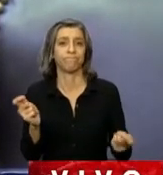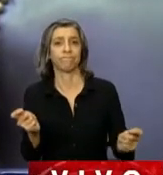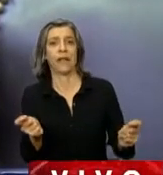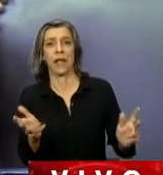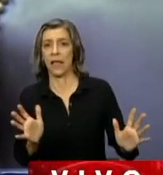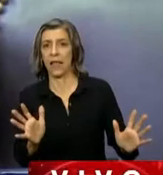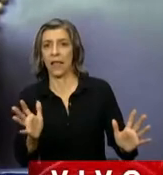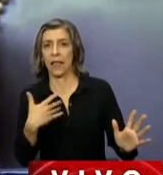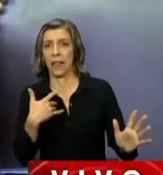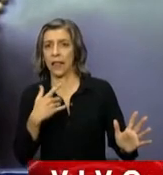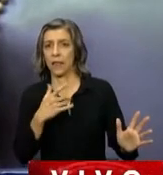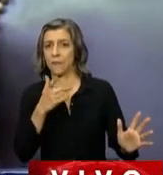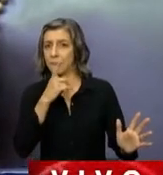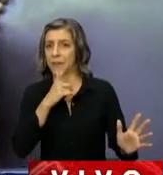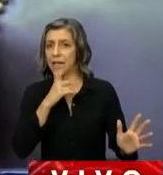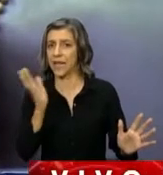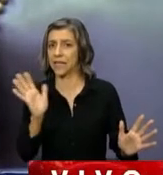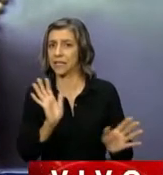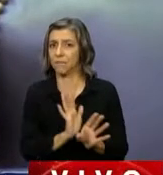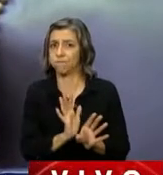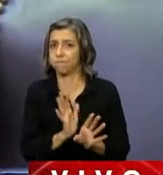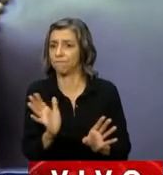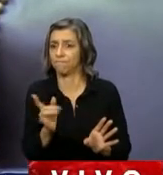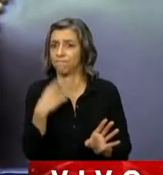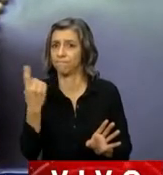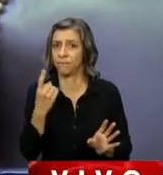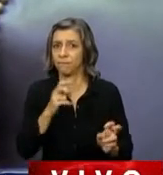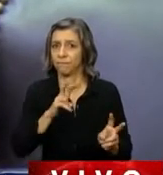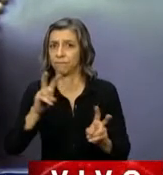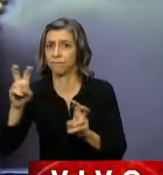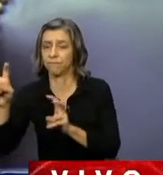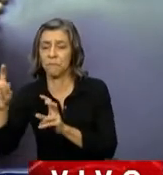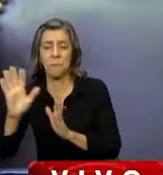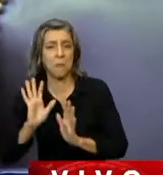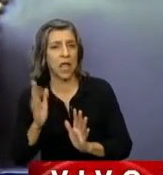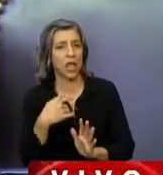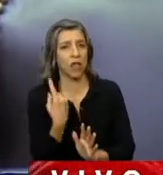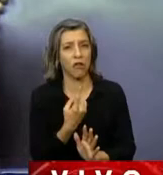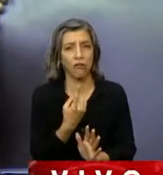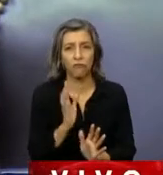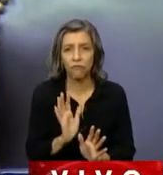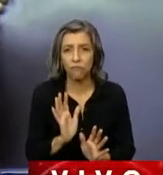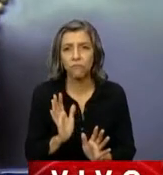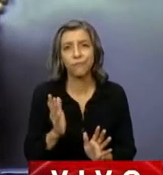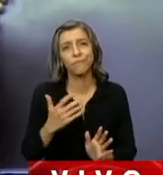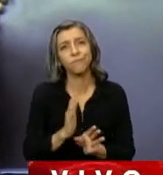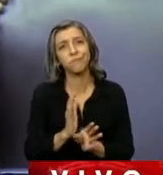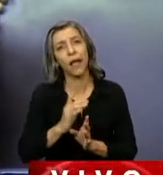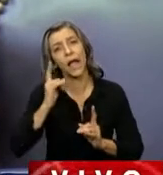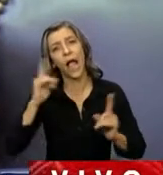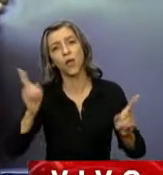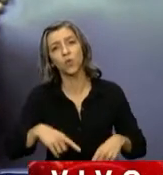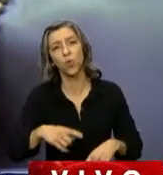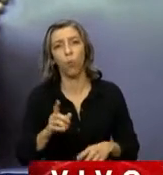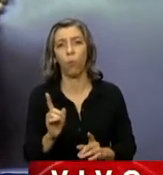esta noche en este recinto. Y la verdad es que no se desnaturalizó por casualidad o por falta